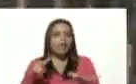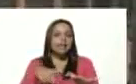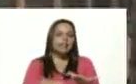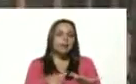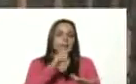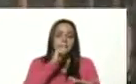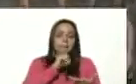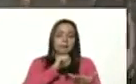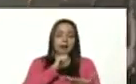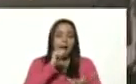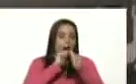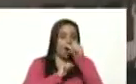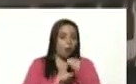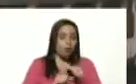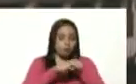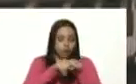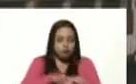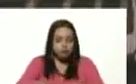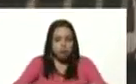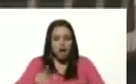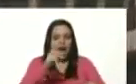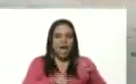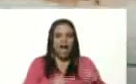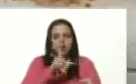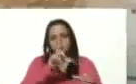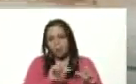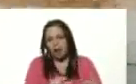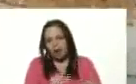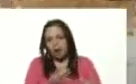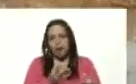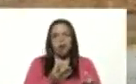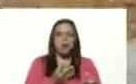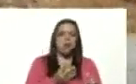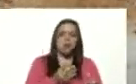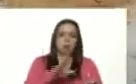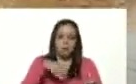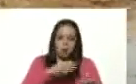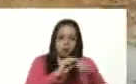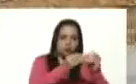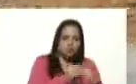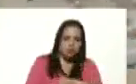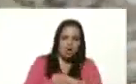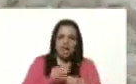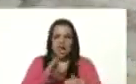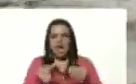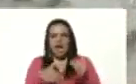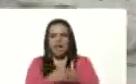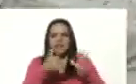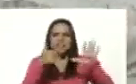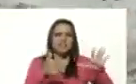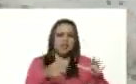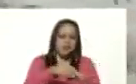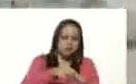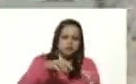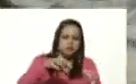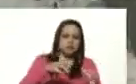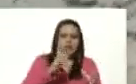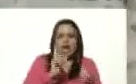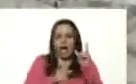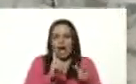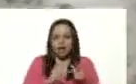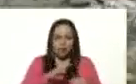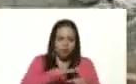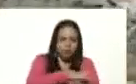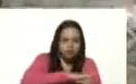averías menores en un primer nivel de actuación, averías de agua potable de hasta 6 pulgadas de diámetro en la tubería de